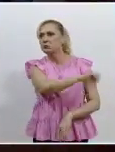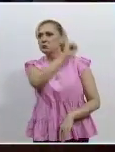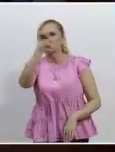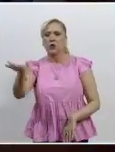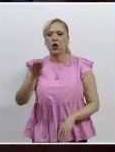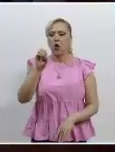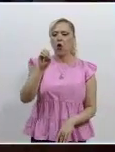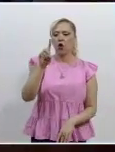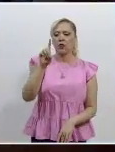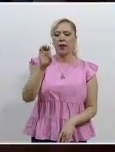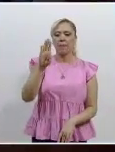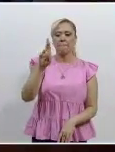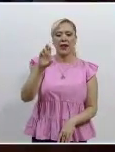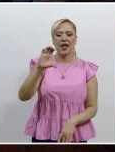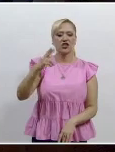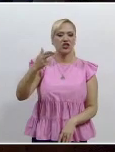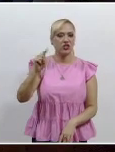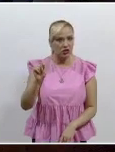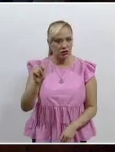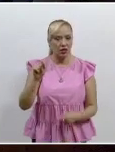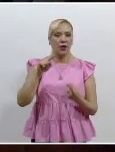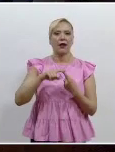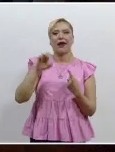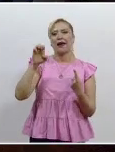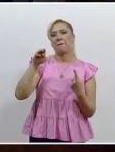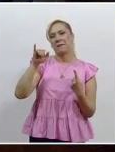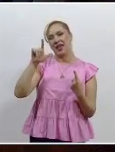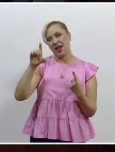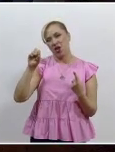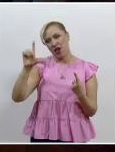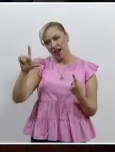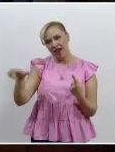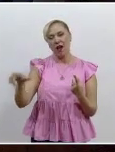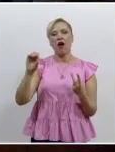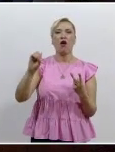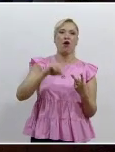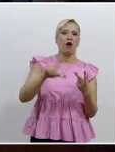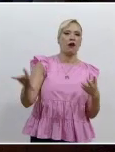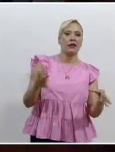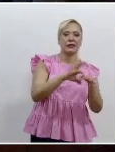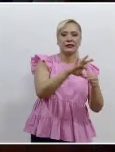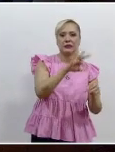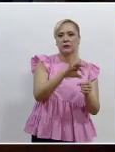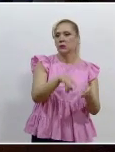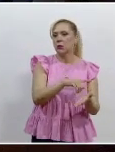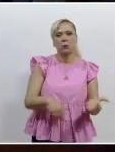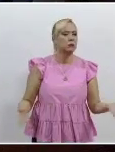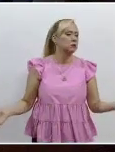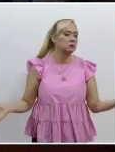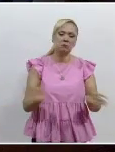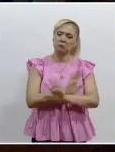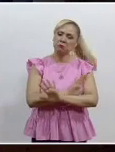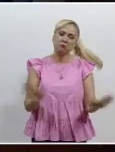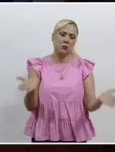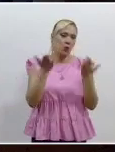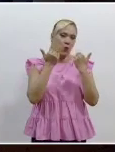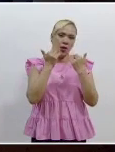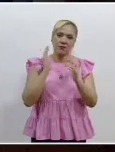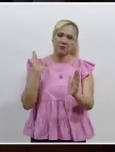empresa Odebrecht a Emilio L. o alguna persona vinculada con los procesos electorales, motivo por el cual no fue posible